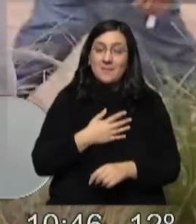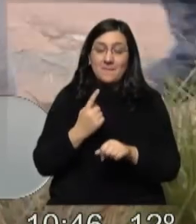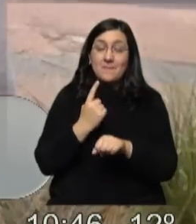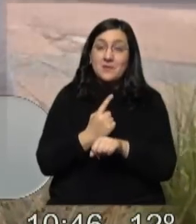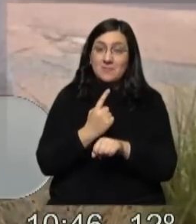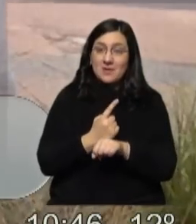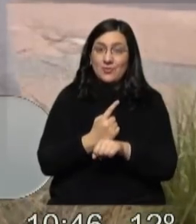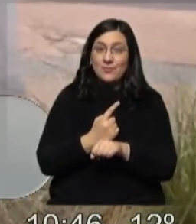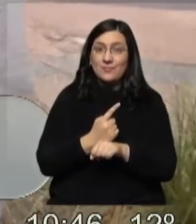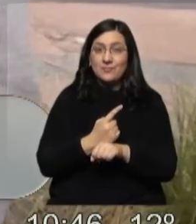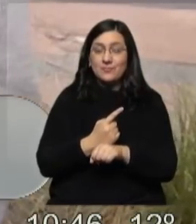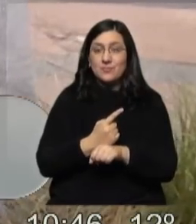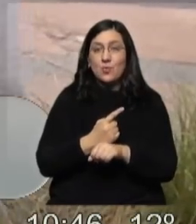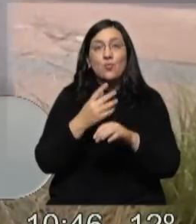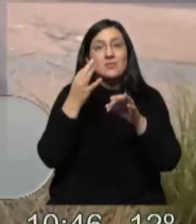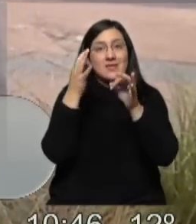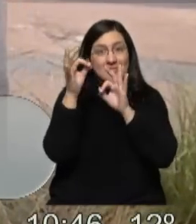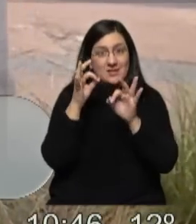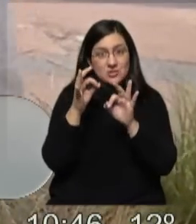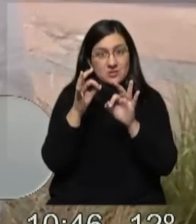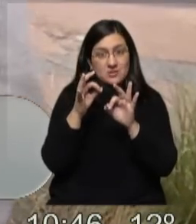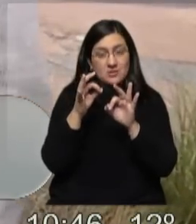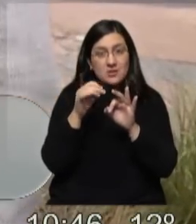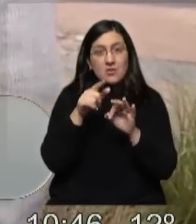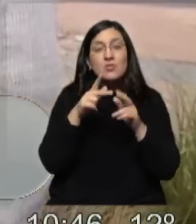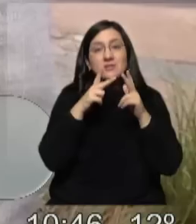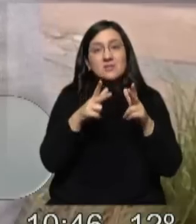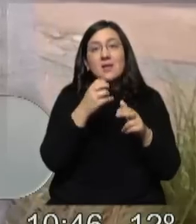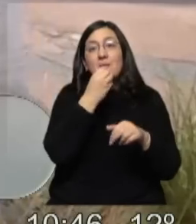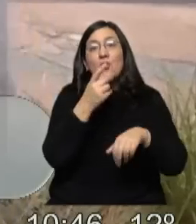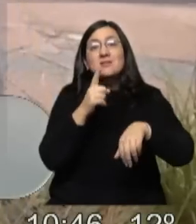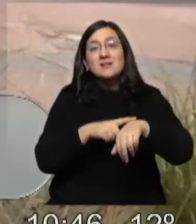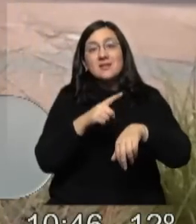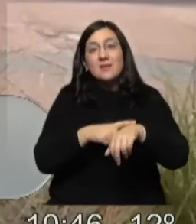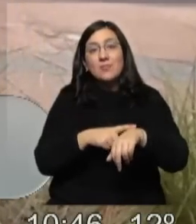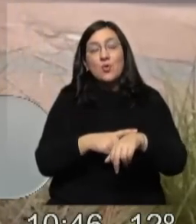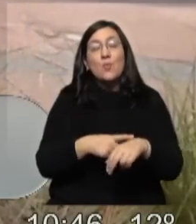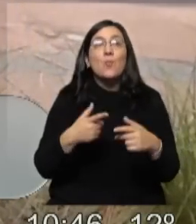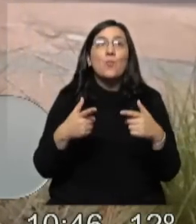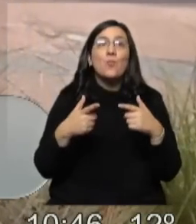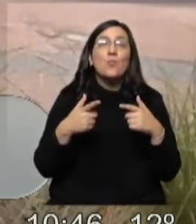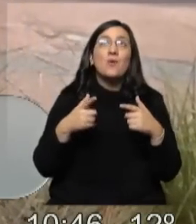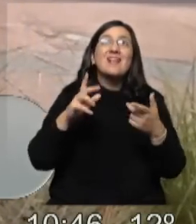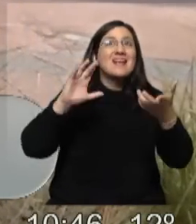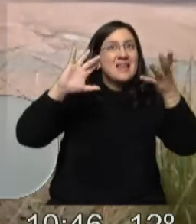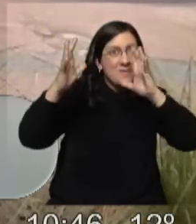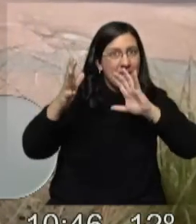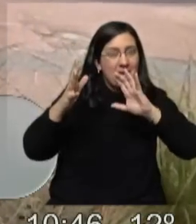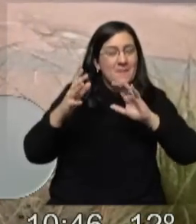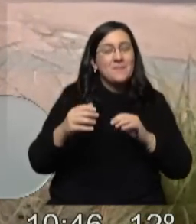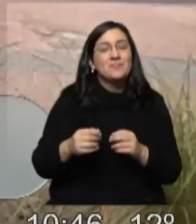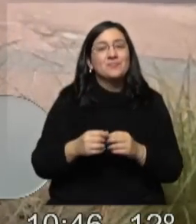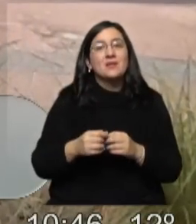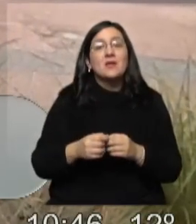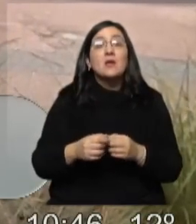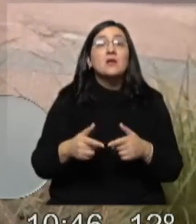nada, una apreciación con un comentario que hiciste, que vos decís que mejoraste el tiempo. Menos mal que ya las reservas de Paso